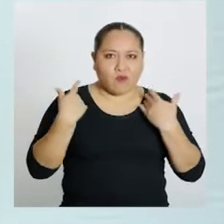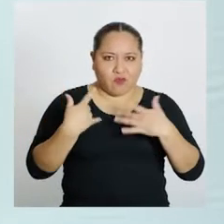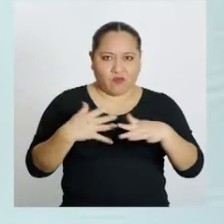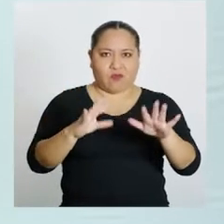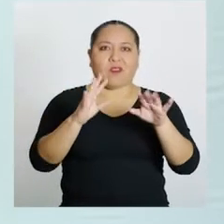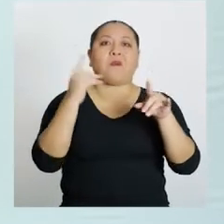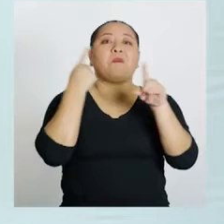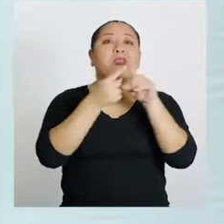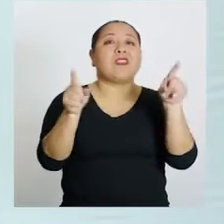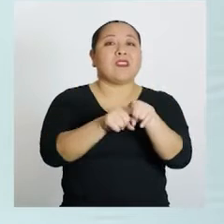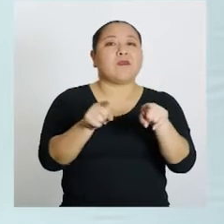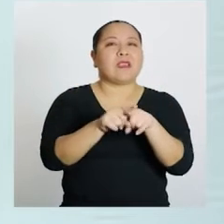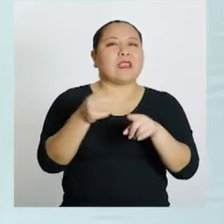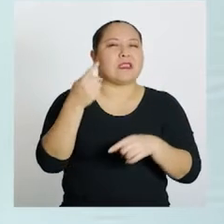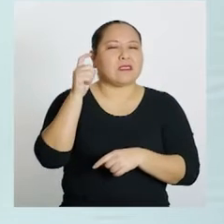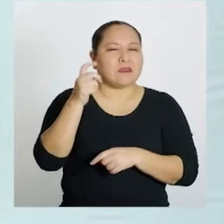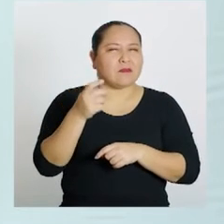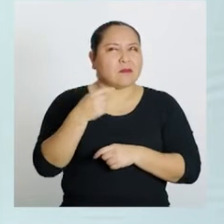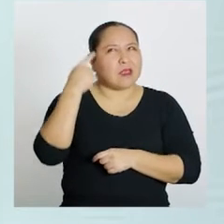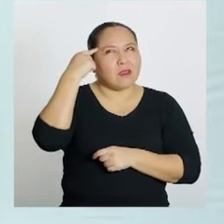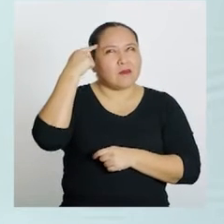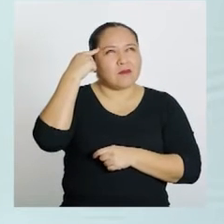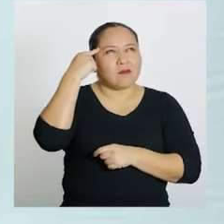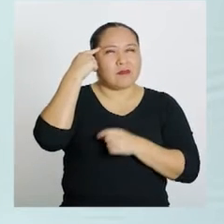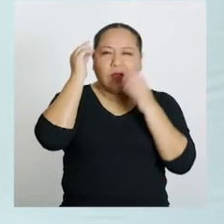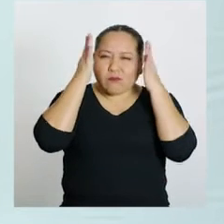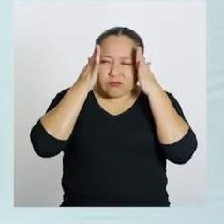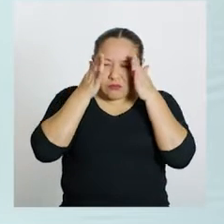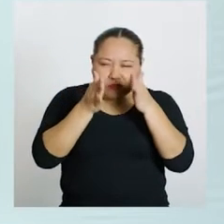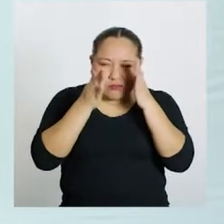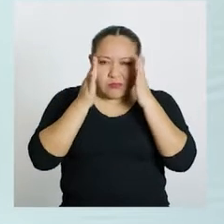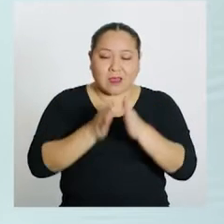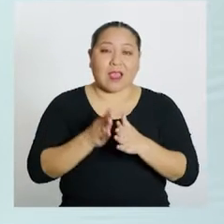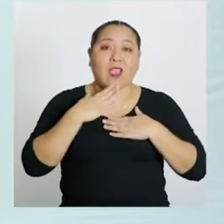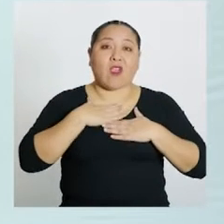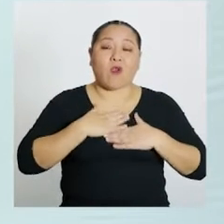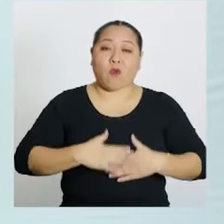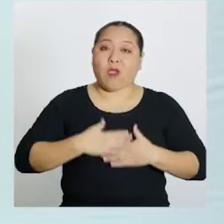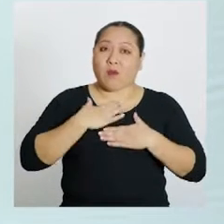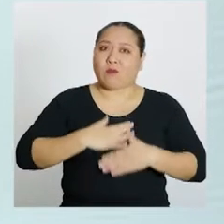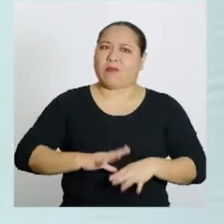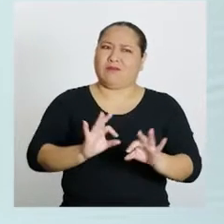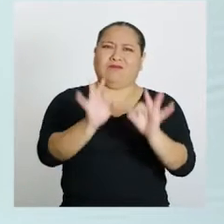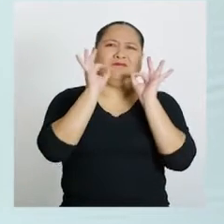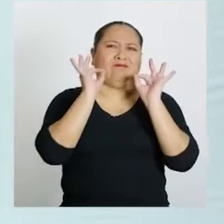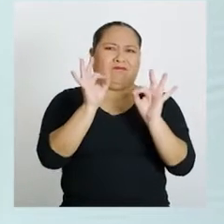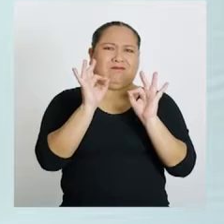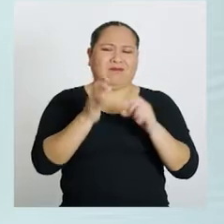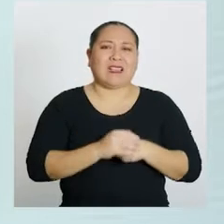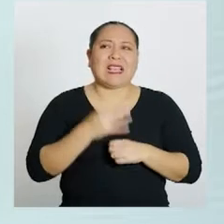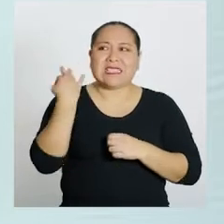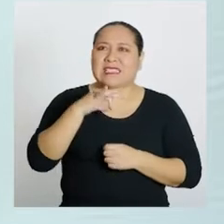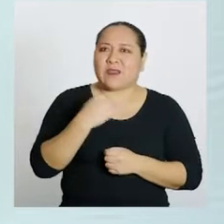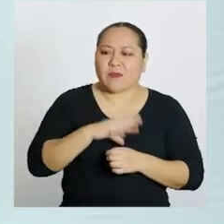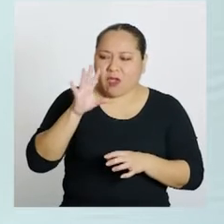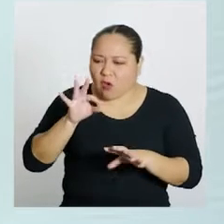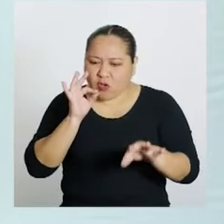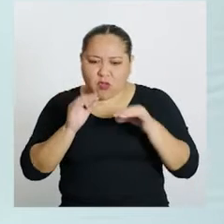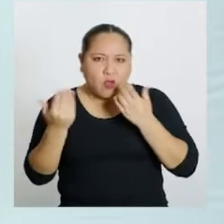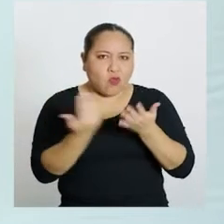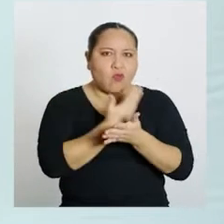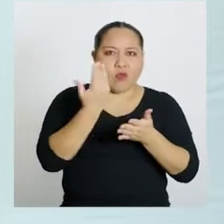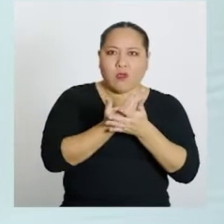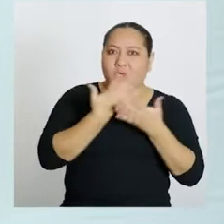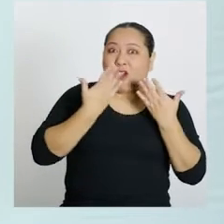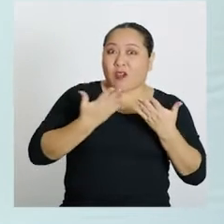fluidos, pero también he tenido que trabajar mucho mi concentración. Nuestro cuerpo es increíble y siempre podemos descubrir